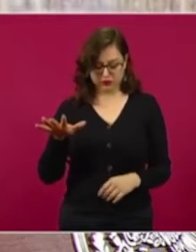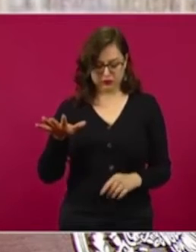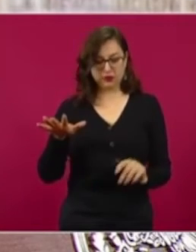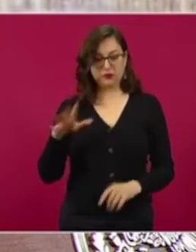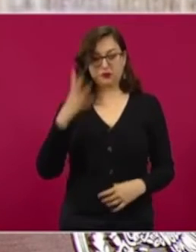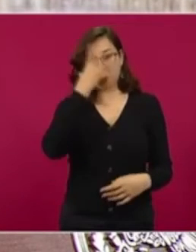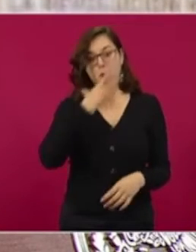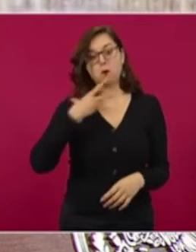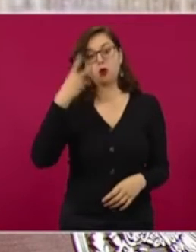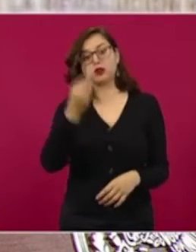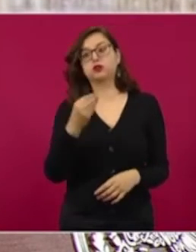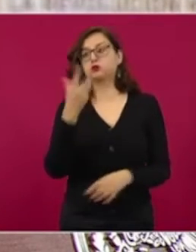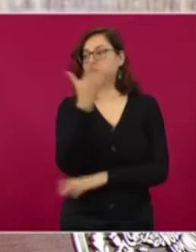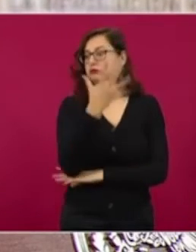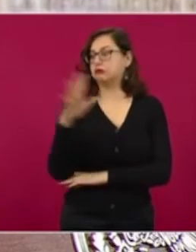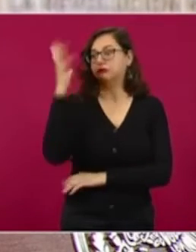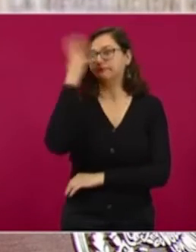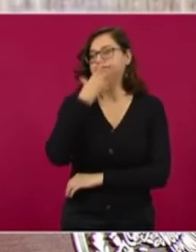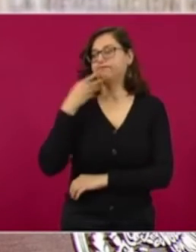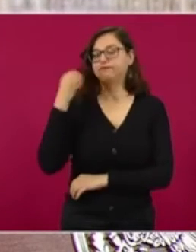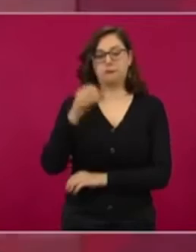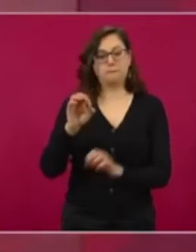muy bella, es un paraíso,